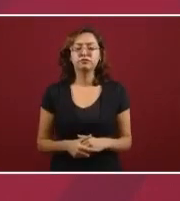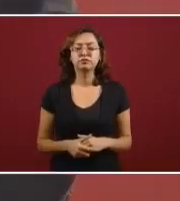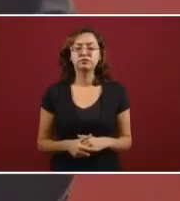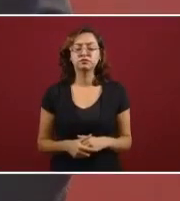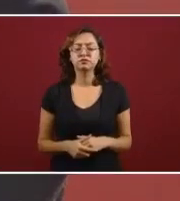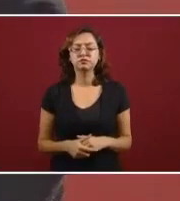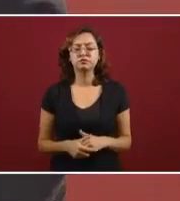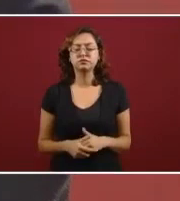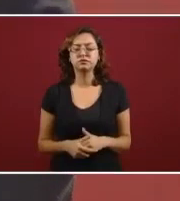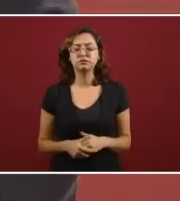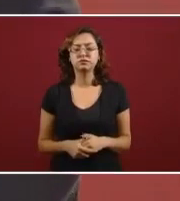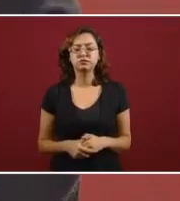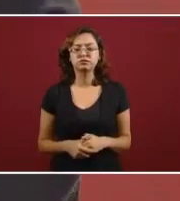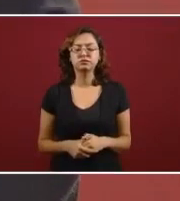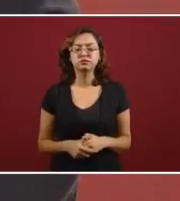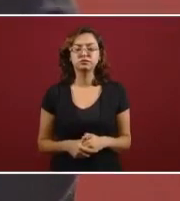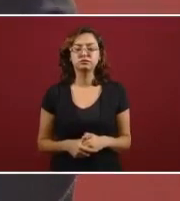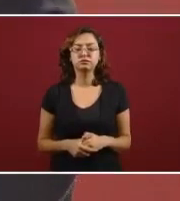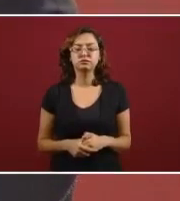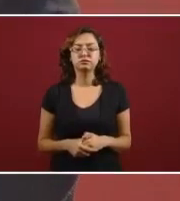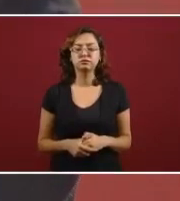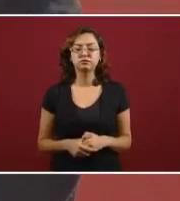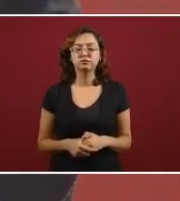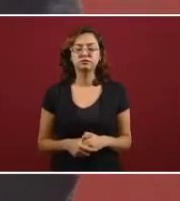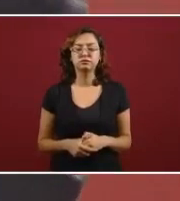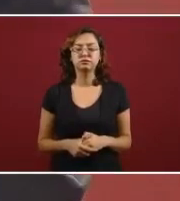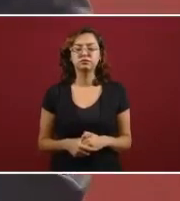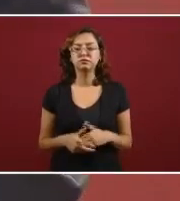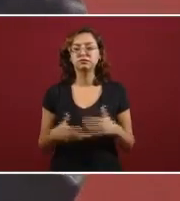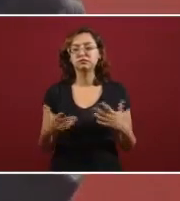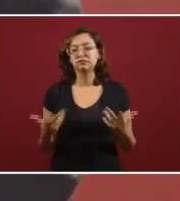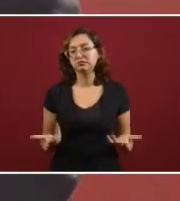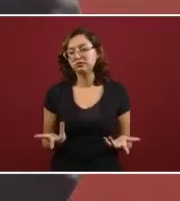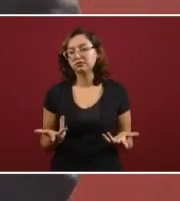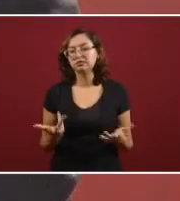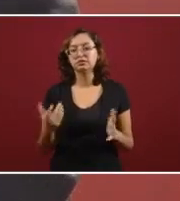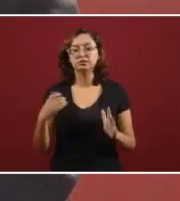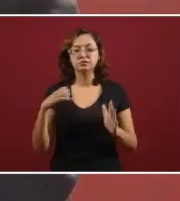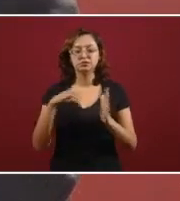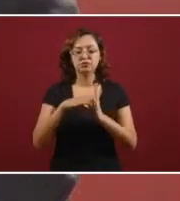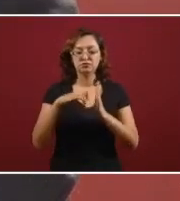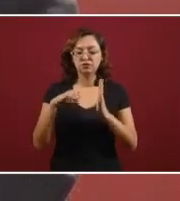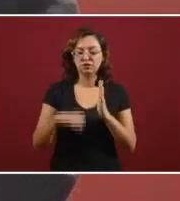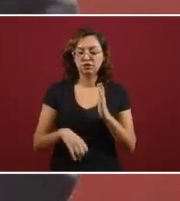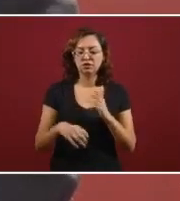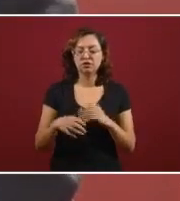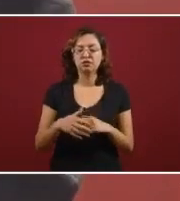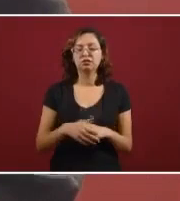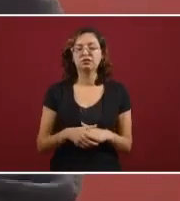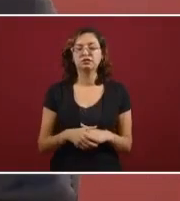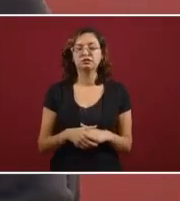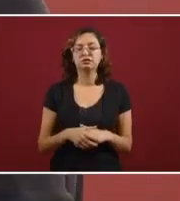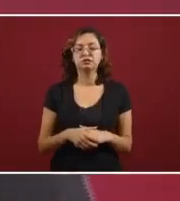ya, por ejemplo, no se va a hacer lo que